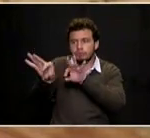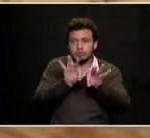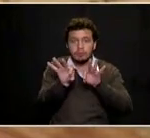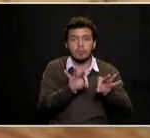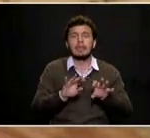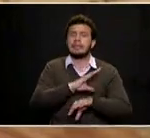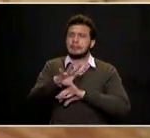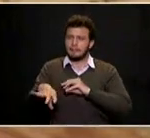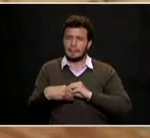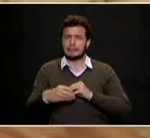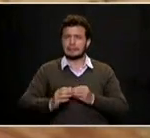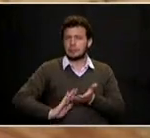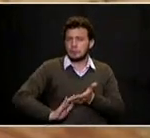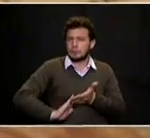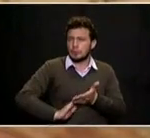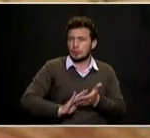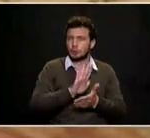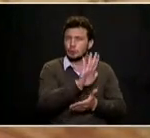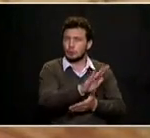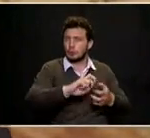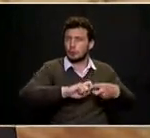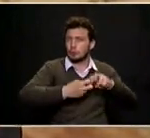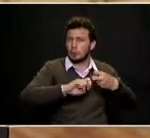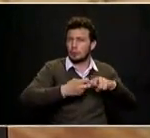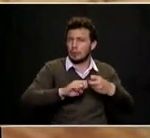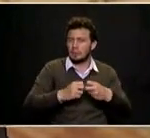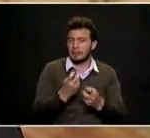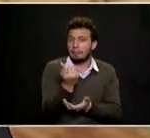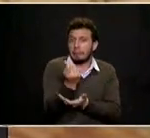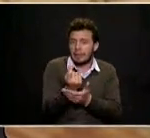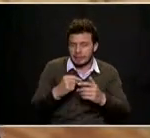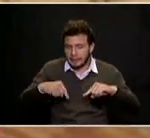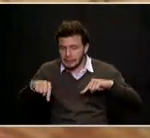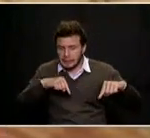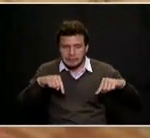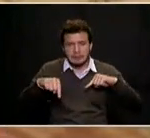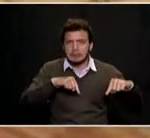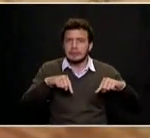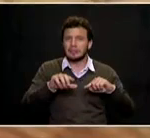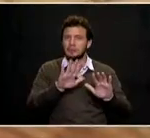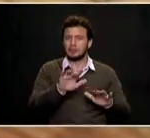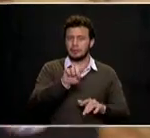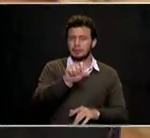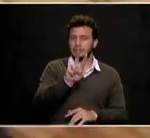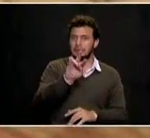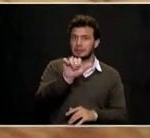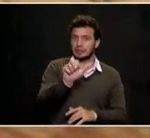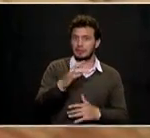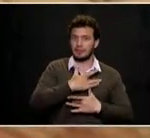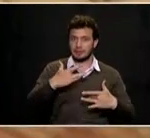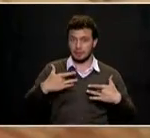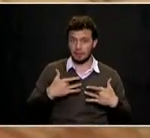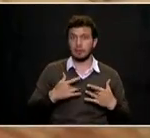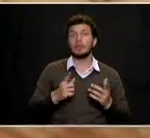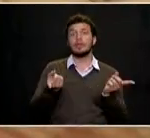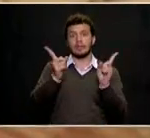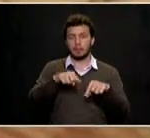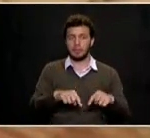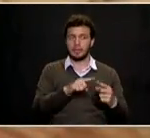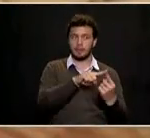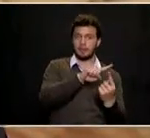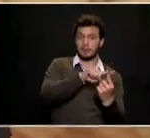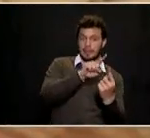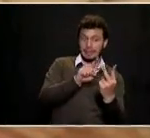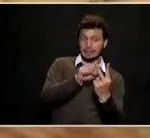financiero que le ha causado sabe a salud como uno de los socios poniéndole cuidado a la ley de punto final y además de eso articulando las a las dos para